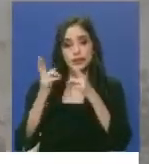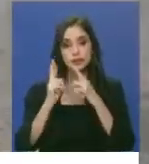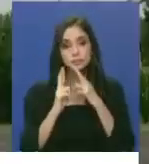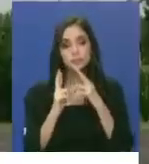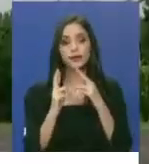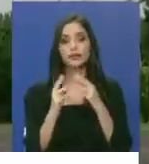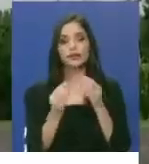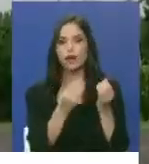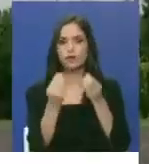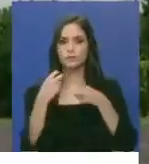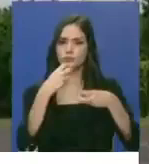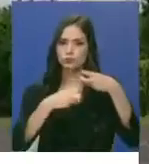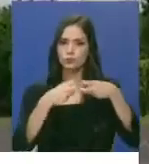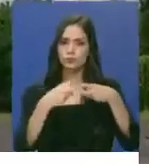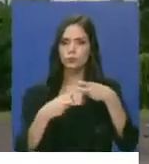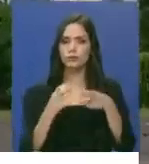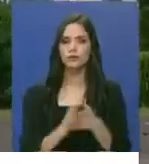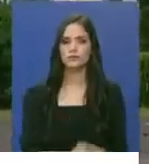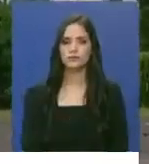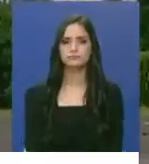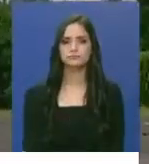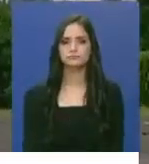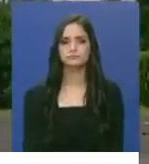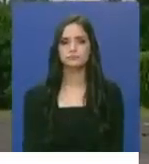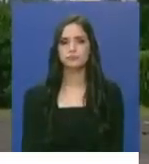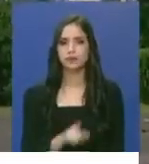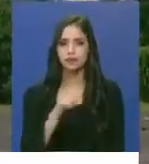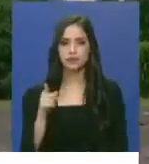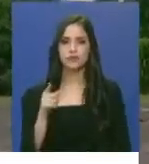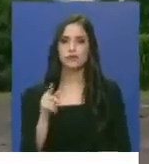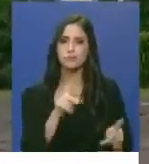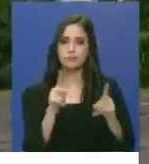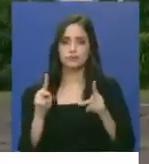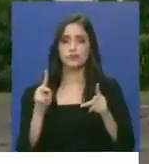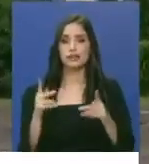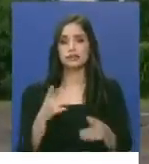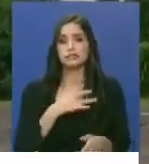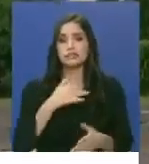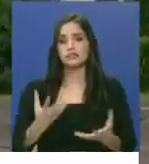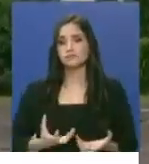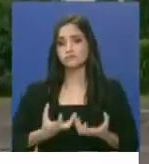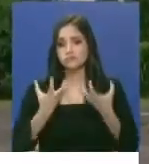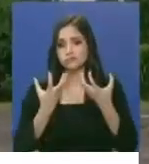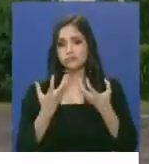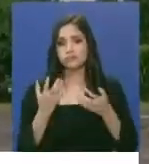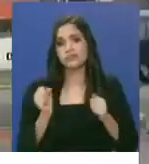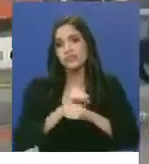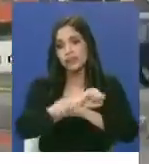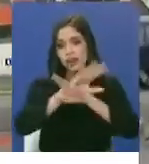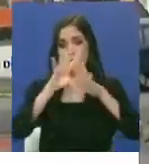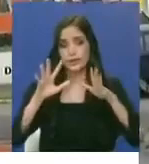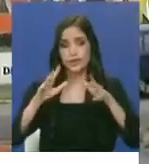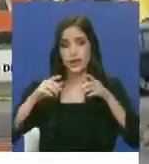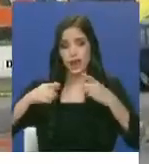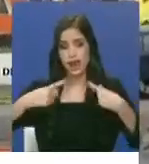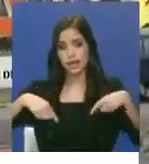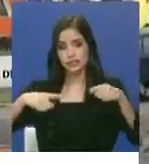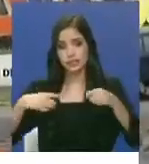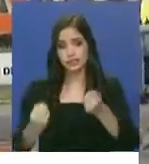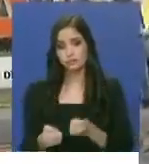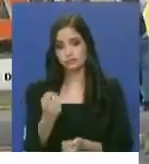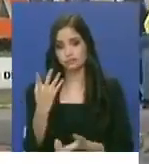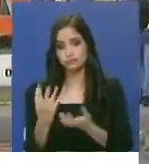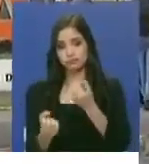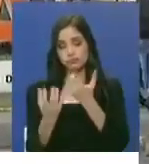mucho malestar por parte de estos manifestantes, como hemos apreciado, que desde temprano algunos estuvieron quemando llantas. Ahora veíamos en